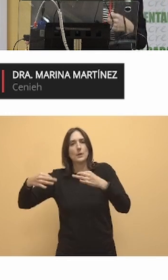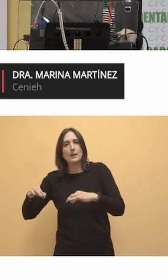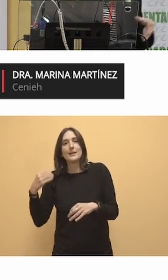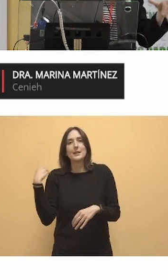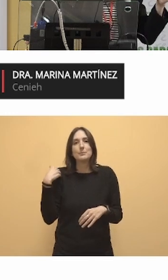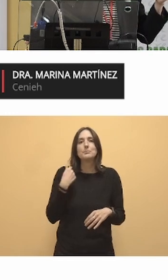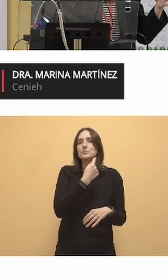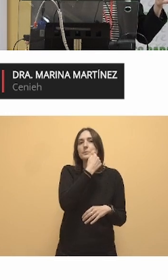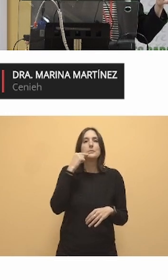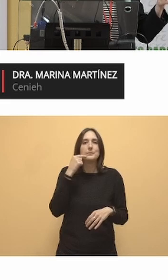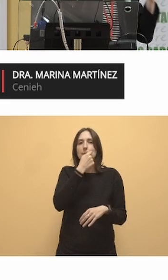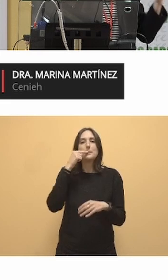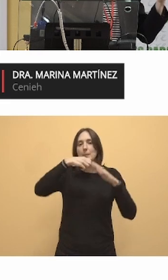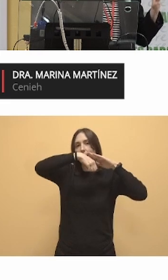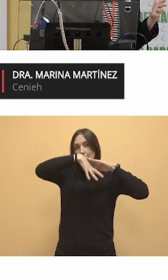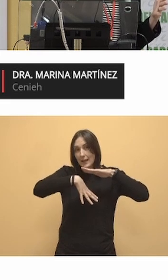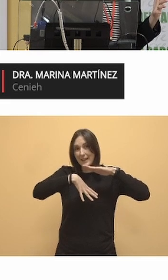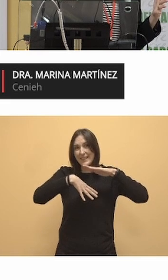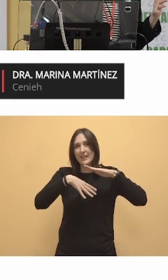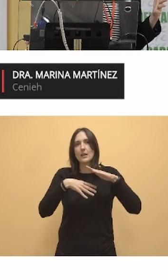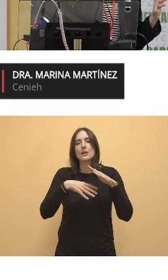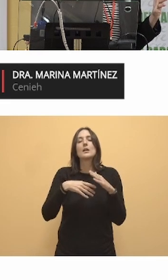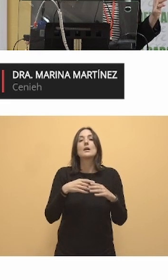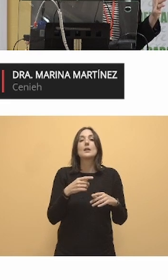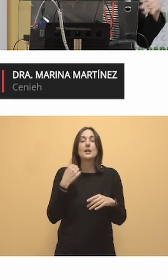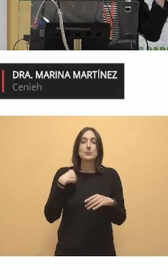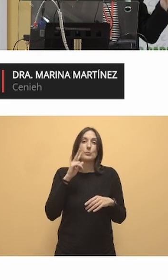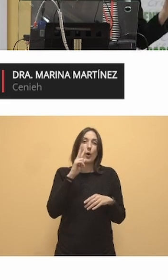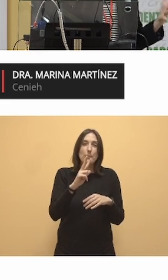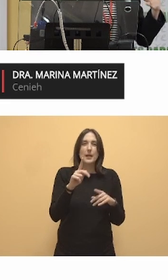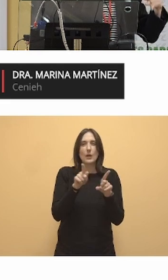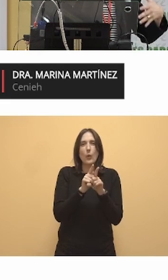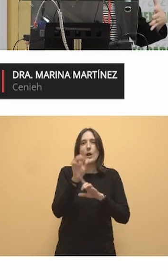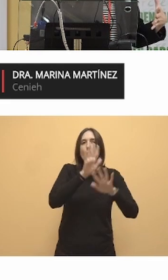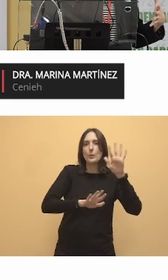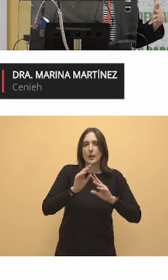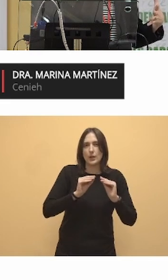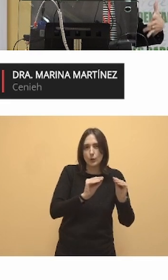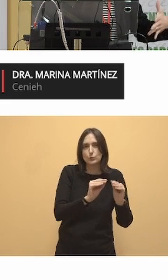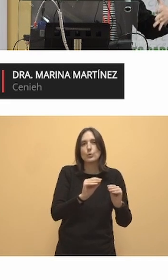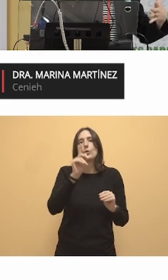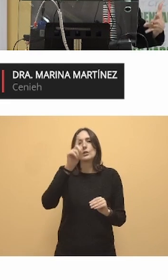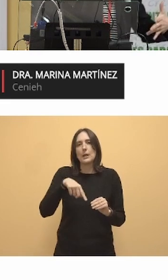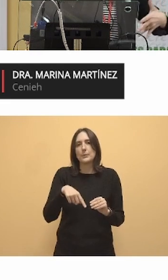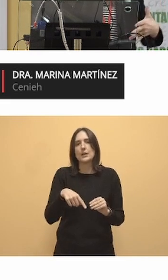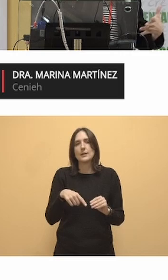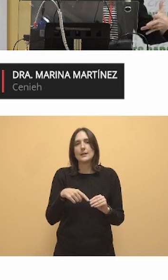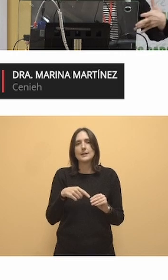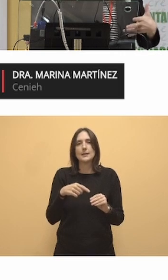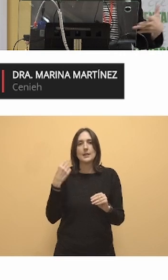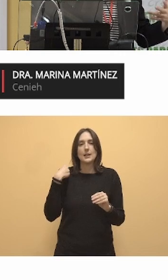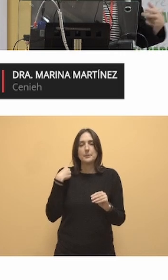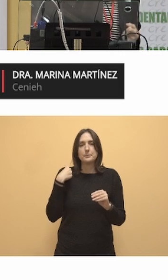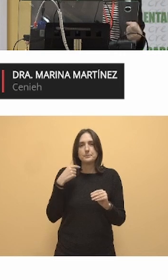como de la raíz, esa diferencia en las complejidades, en la adición de